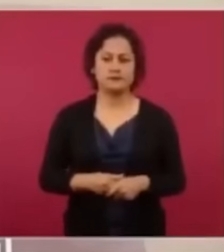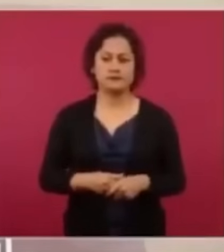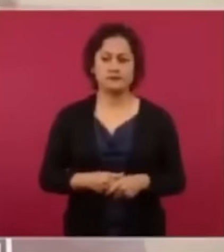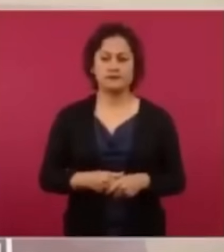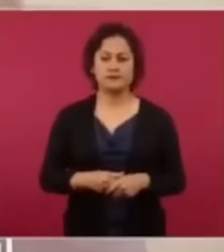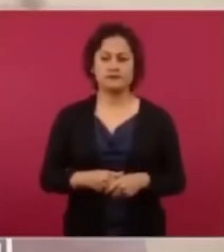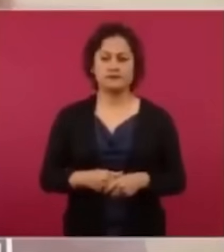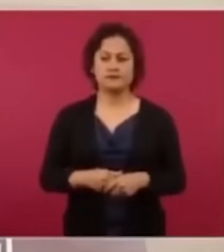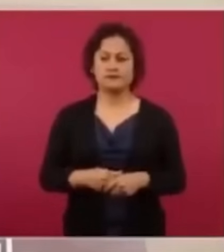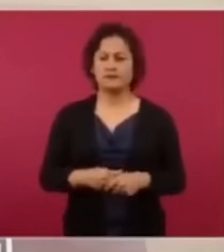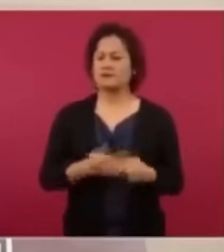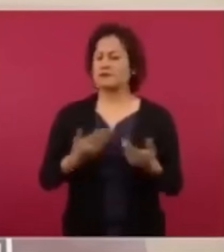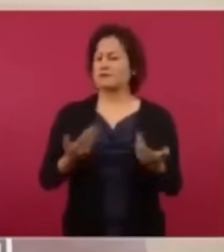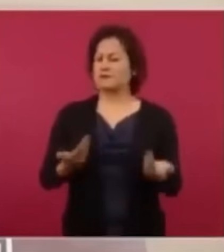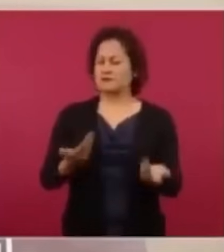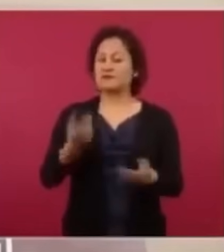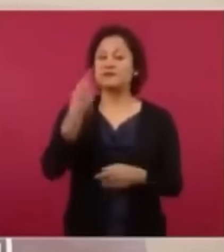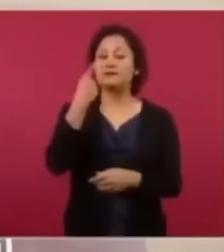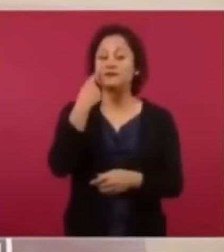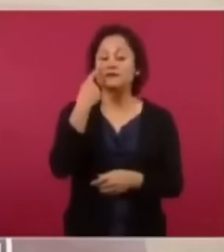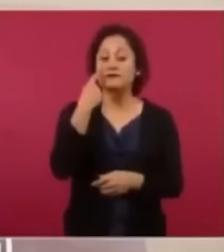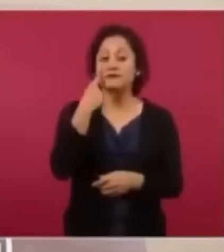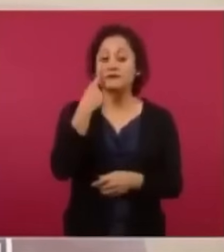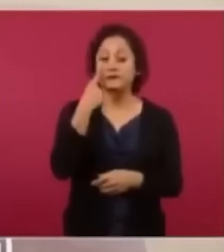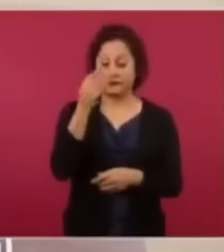Si fuese algo realmente